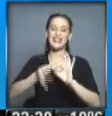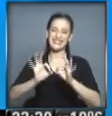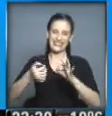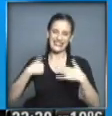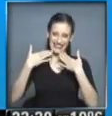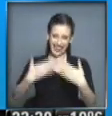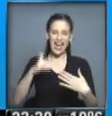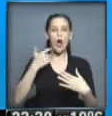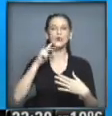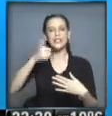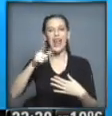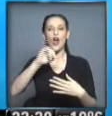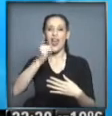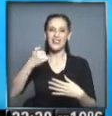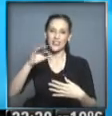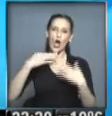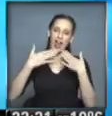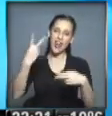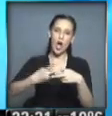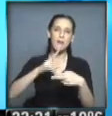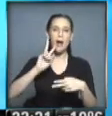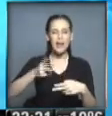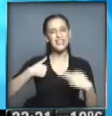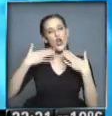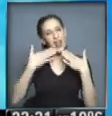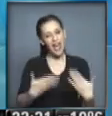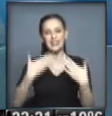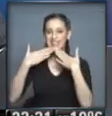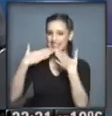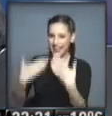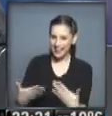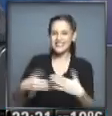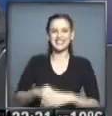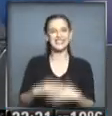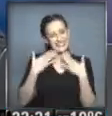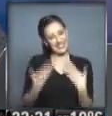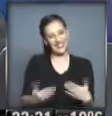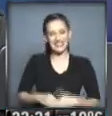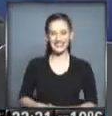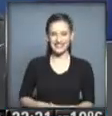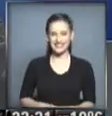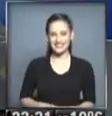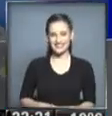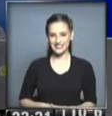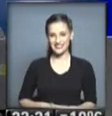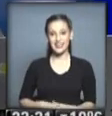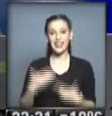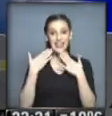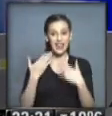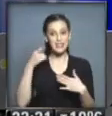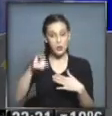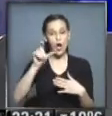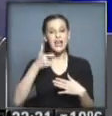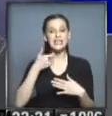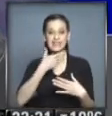traductora Agustina Lorenzo, que está todas las noches con nosotros. Excelente, gracias Félix, gracias Agustina. Gracias Esteban,